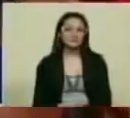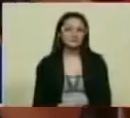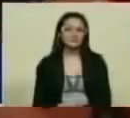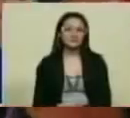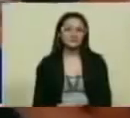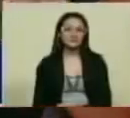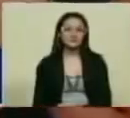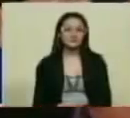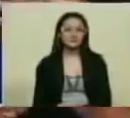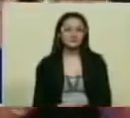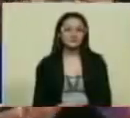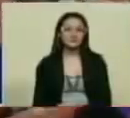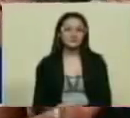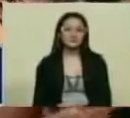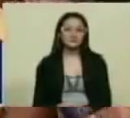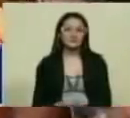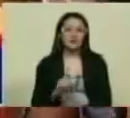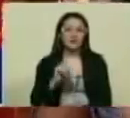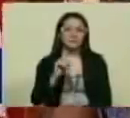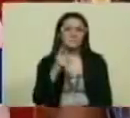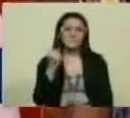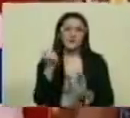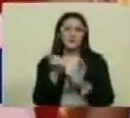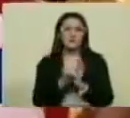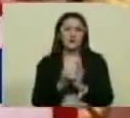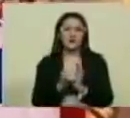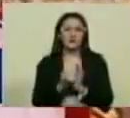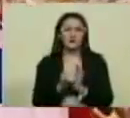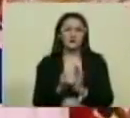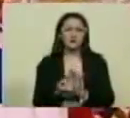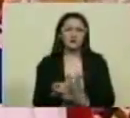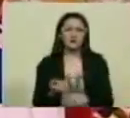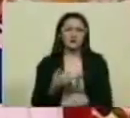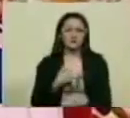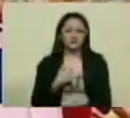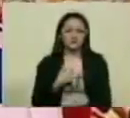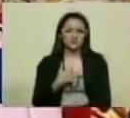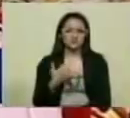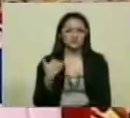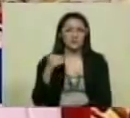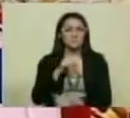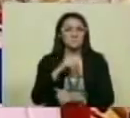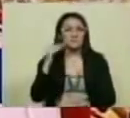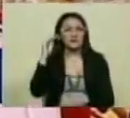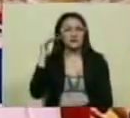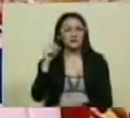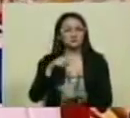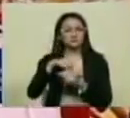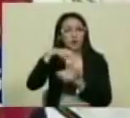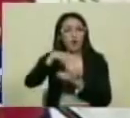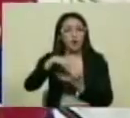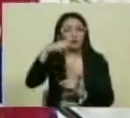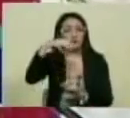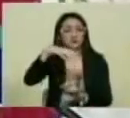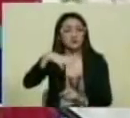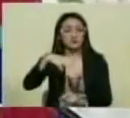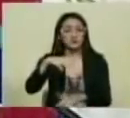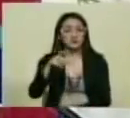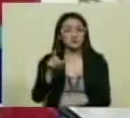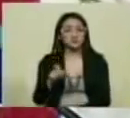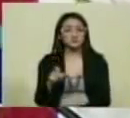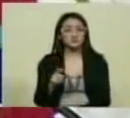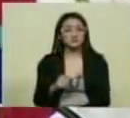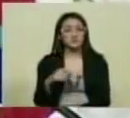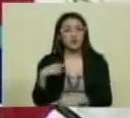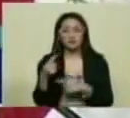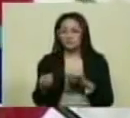Esa fue quizás la primera marca de subversión que tuve yo en la academia militar, por saltar desde los paracaidistas por los Piaroa. Pero cada vez